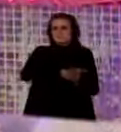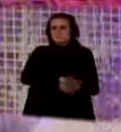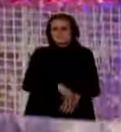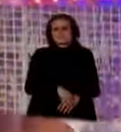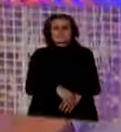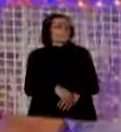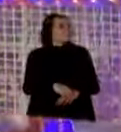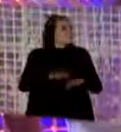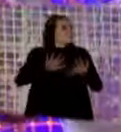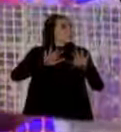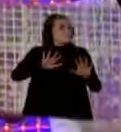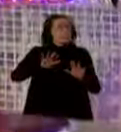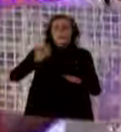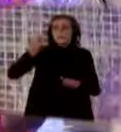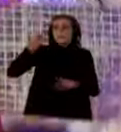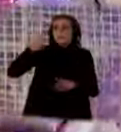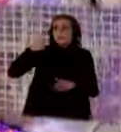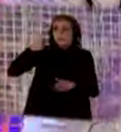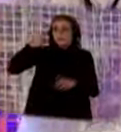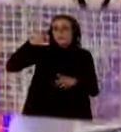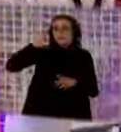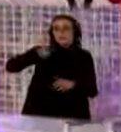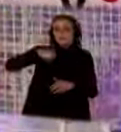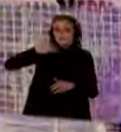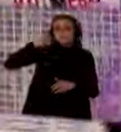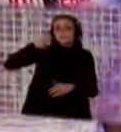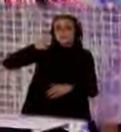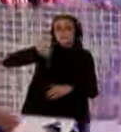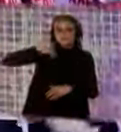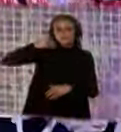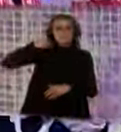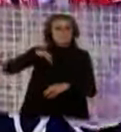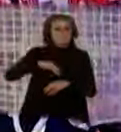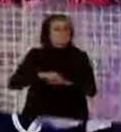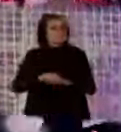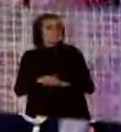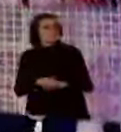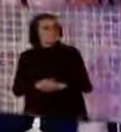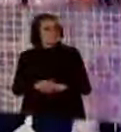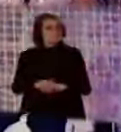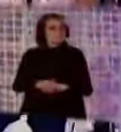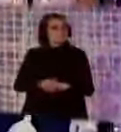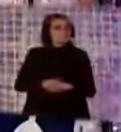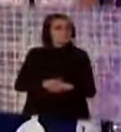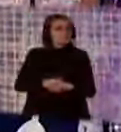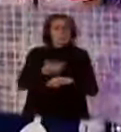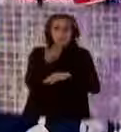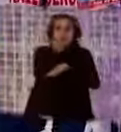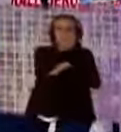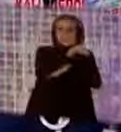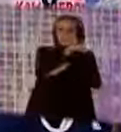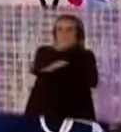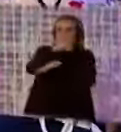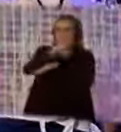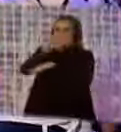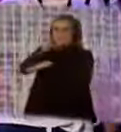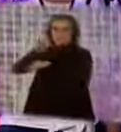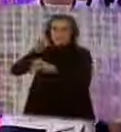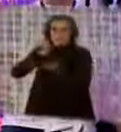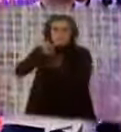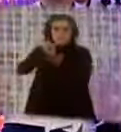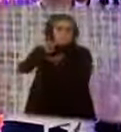tranquilidad marb desde hace un tiempo atrás por ciertas calles no